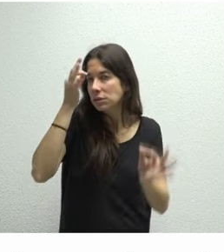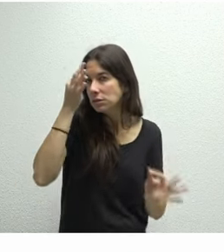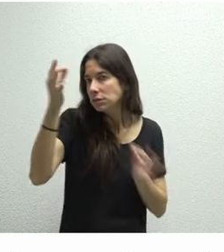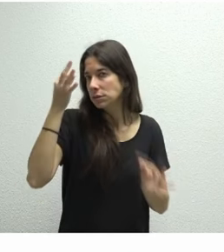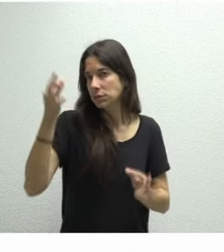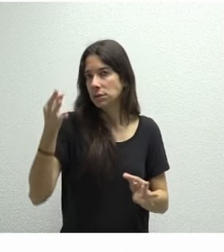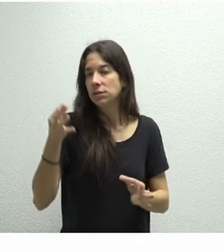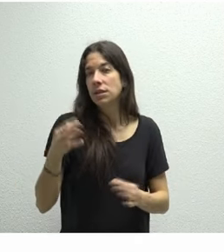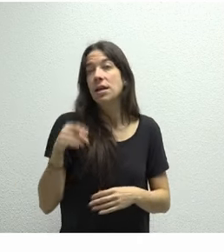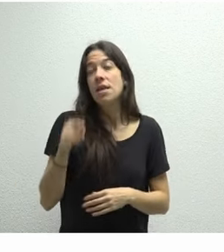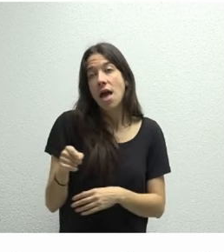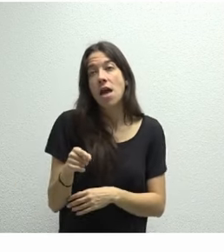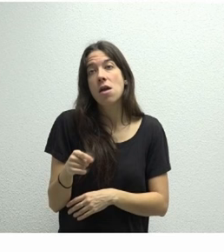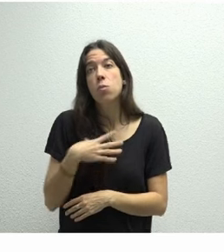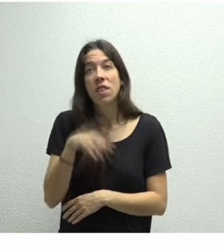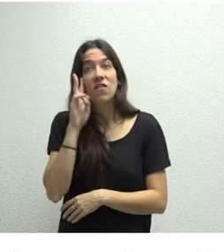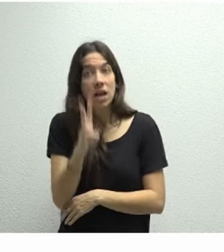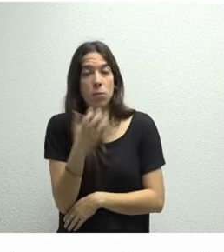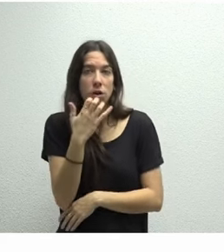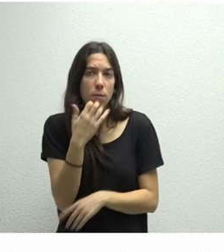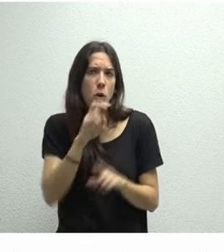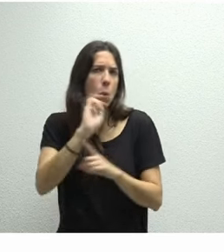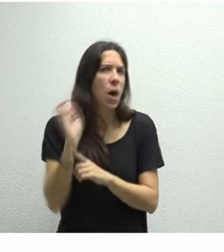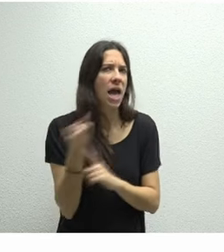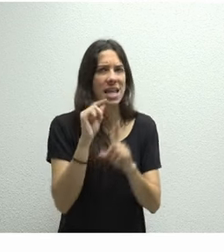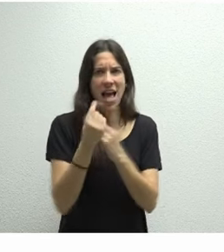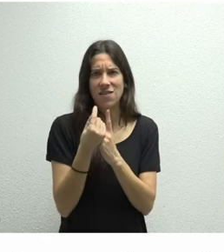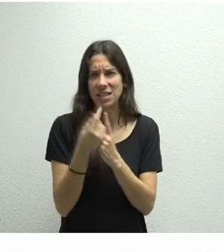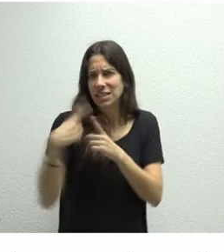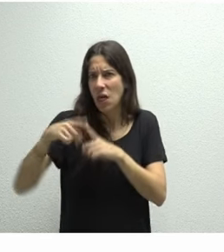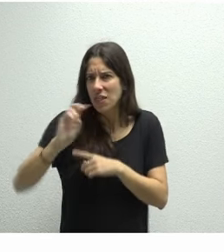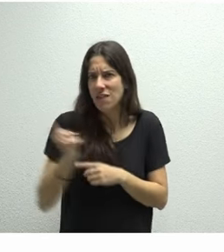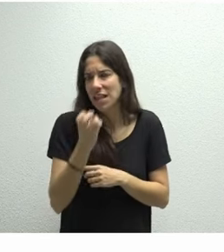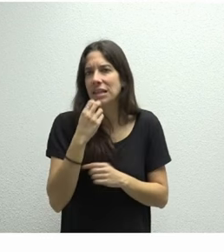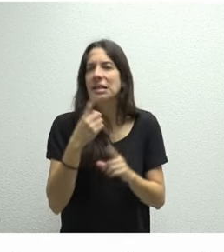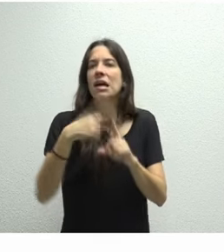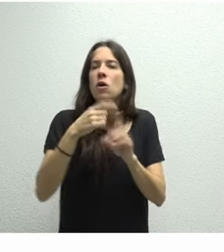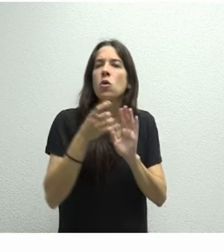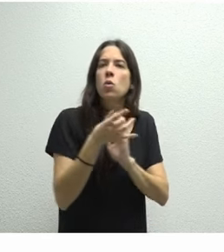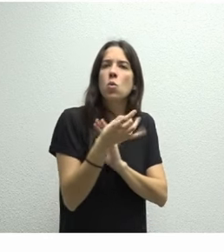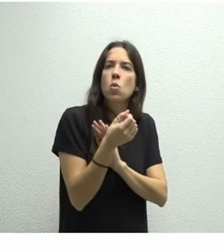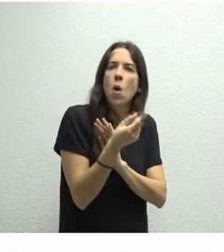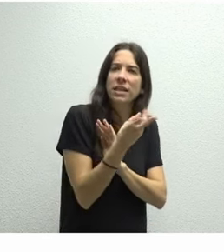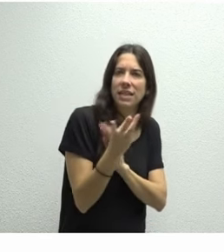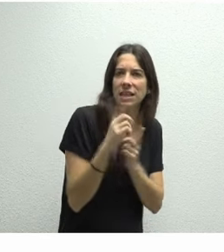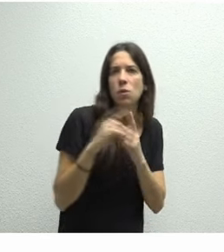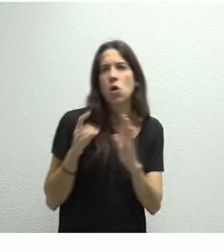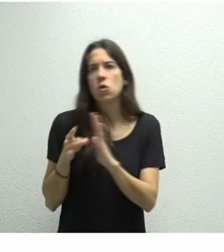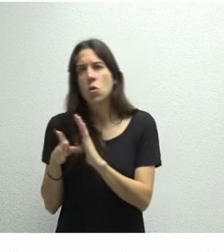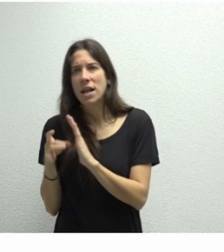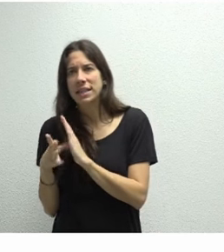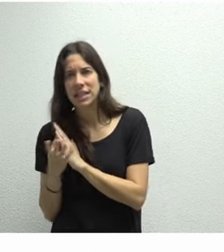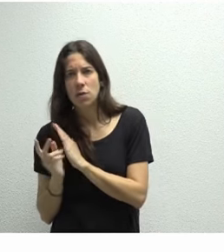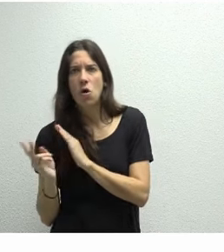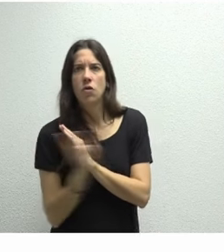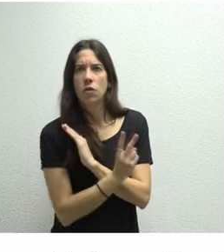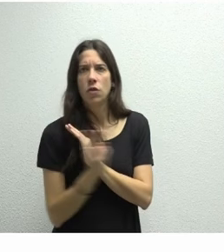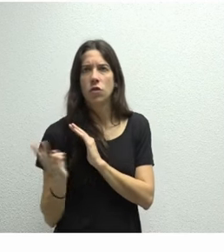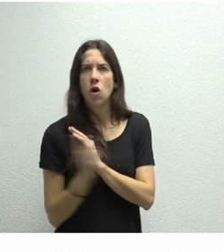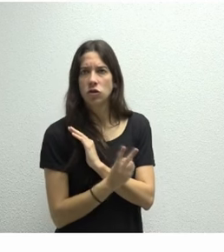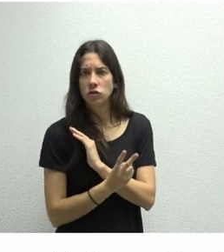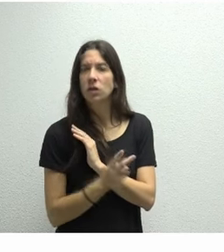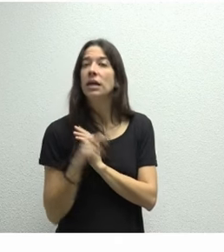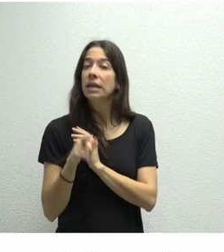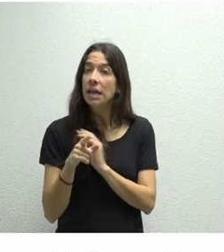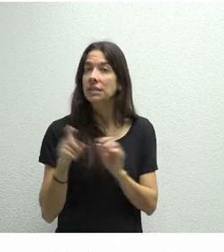donde pues se tienen en cuenta muchas variables no solo cuantitativas sino cualitativas Y ese es el digamos el